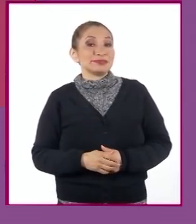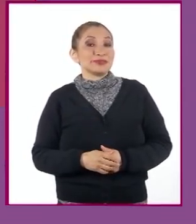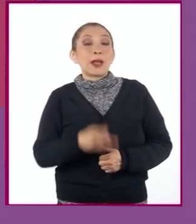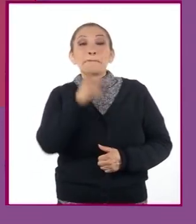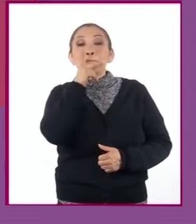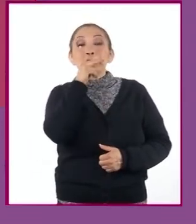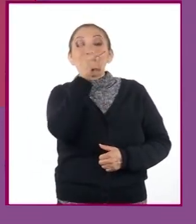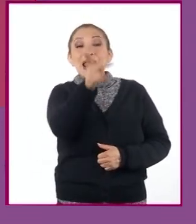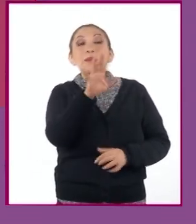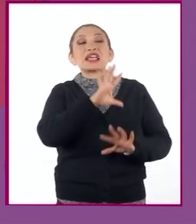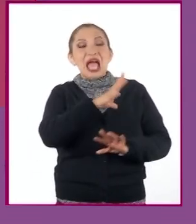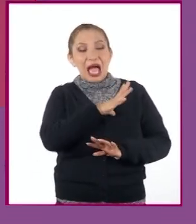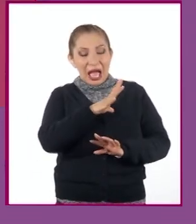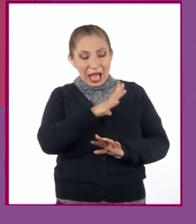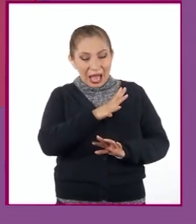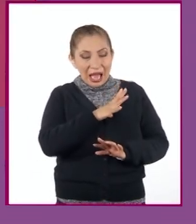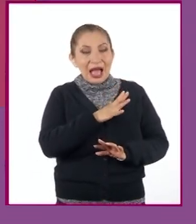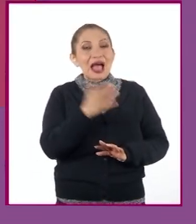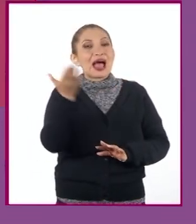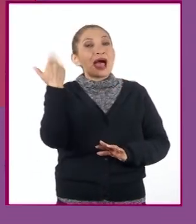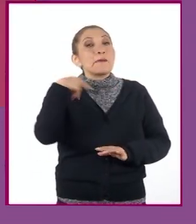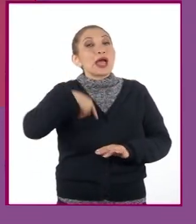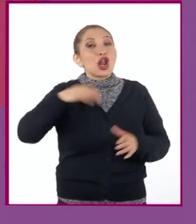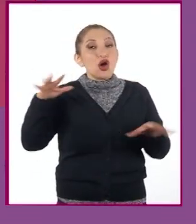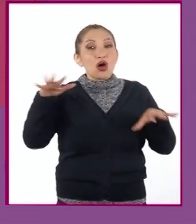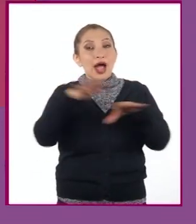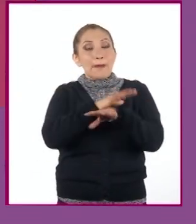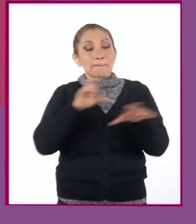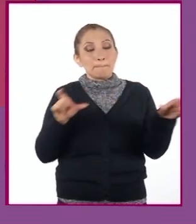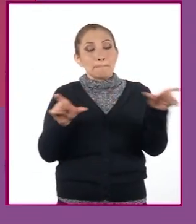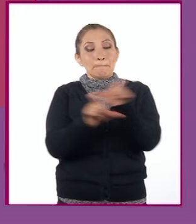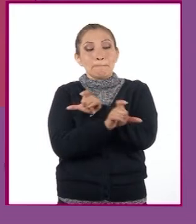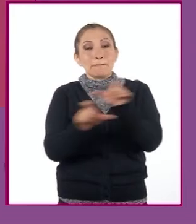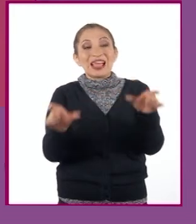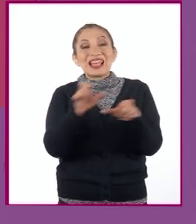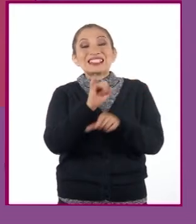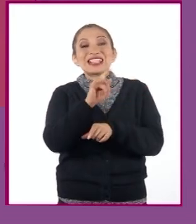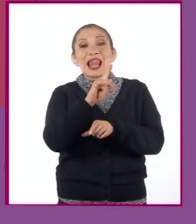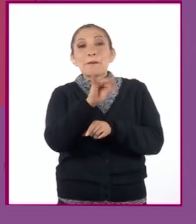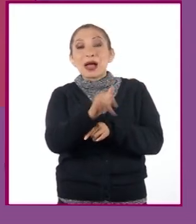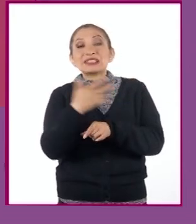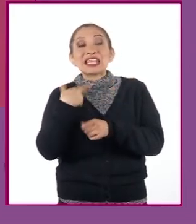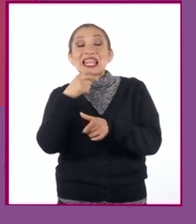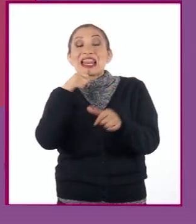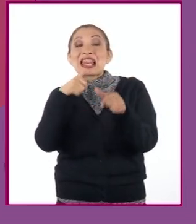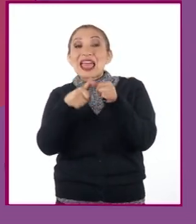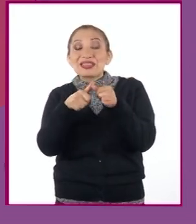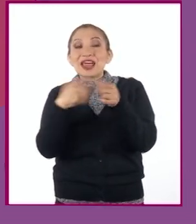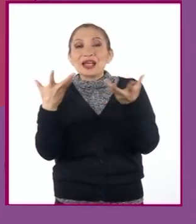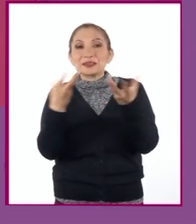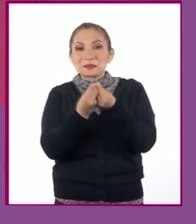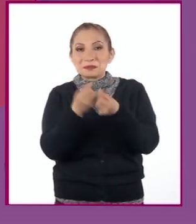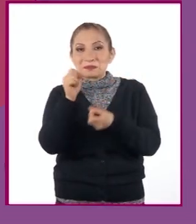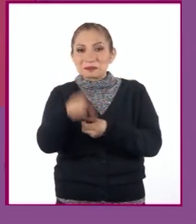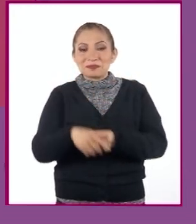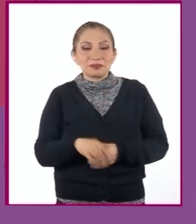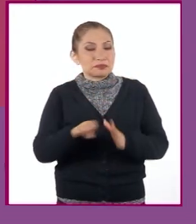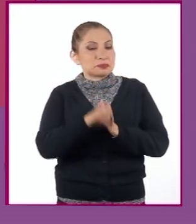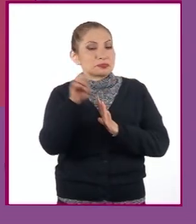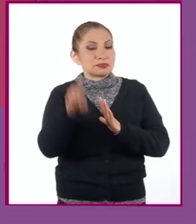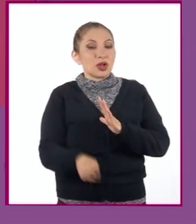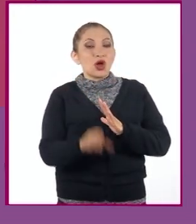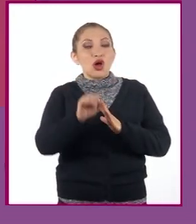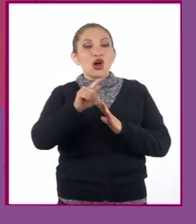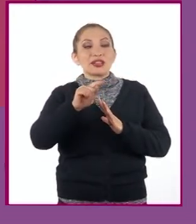Son palabras que ya existen, pero a las que se les modifica el orden de las sílabas y de las letras que la componen. Por